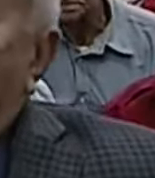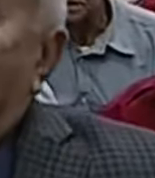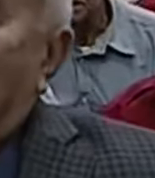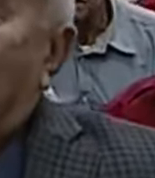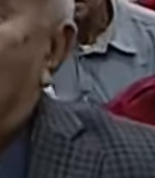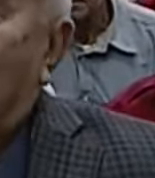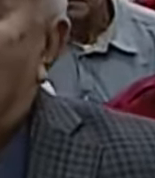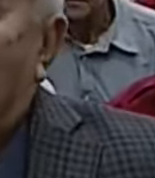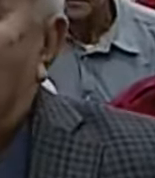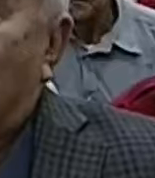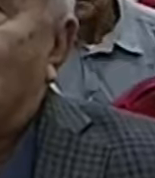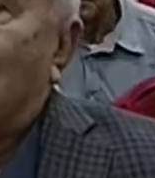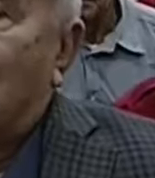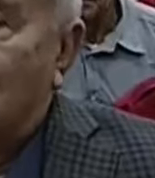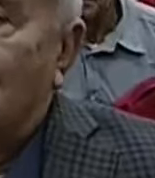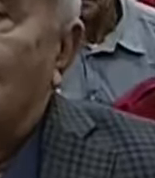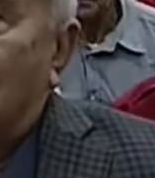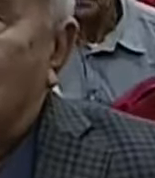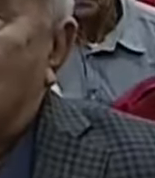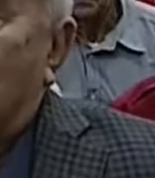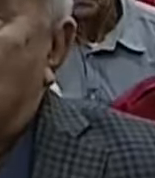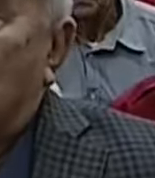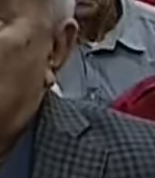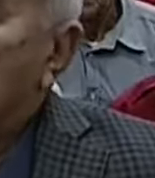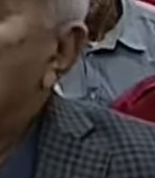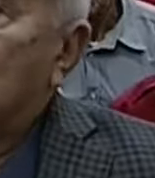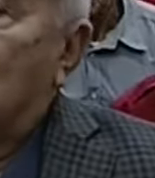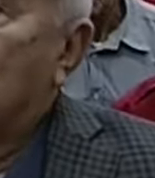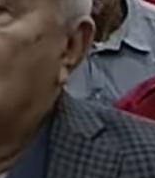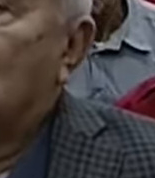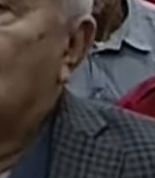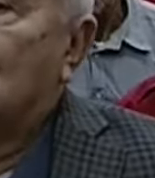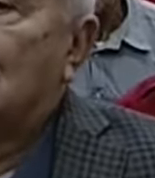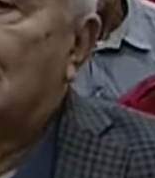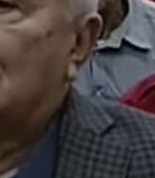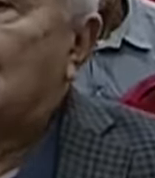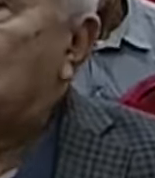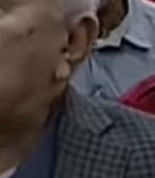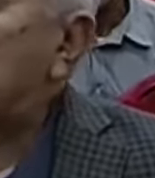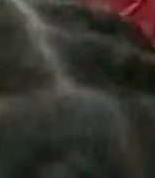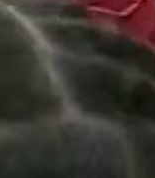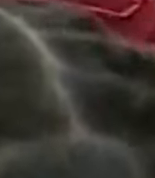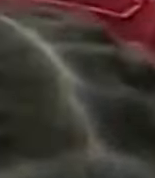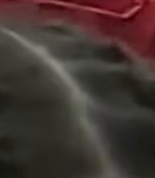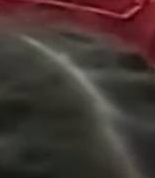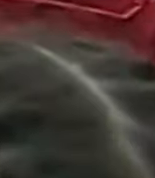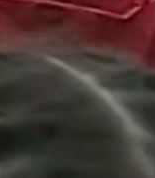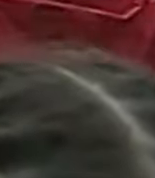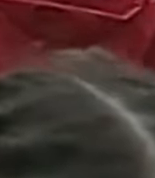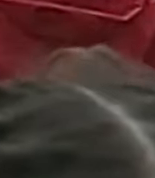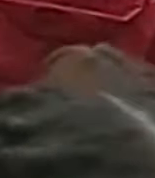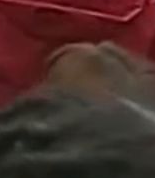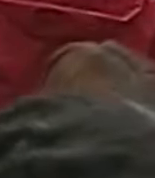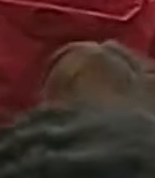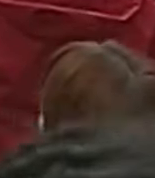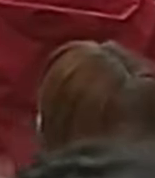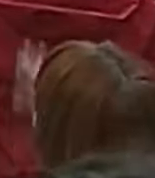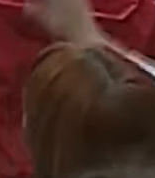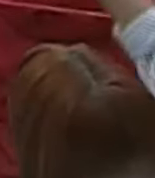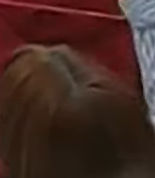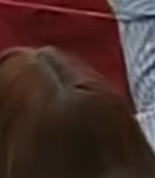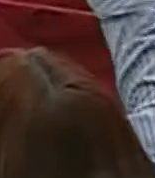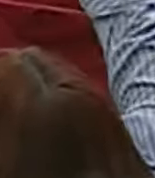unido, calle a calle, sin demora, consolidarlo en unidad. El segundo anillo de fuerza se refiere a la consolidación en